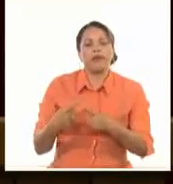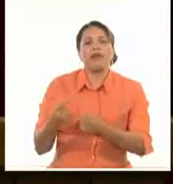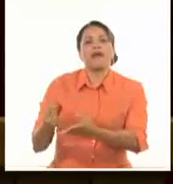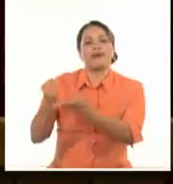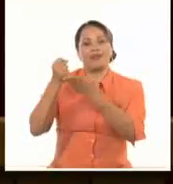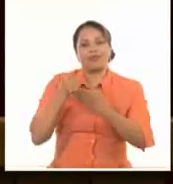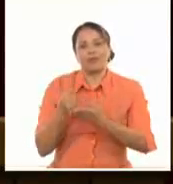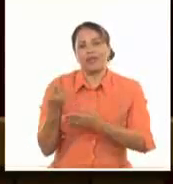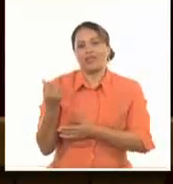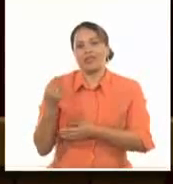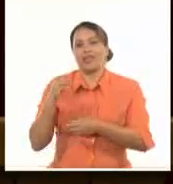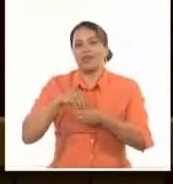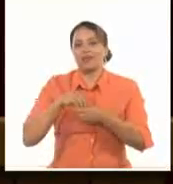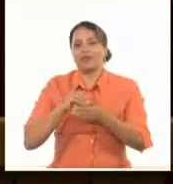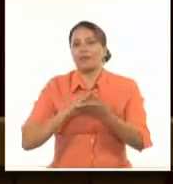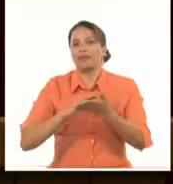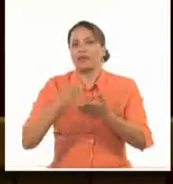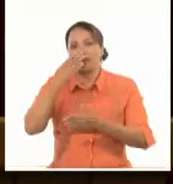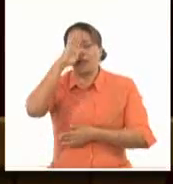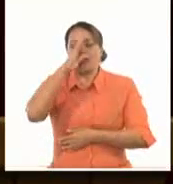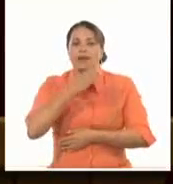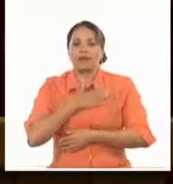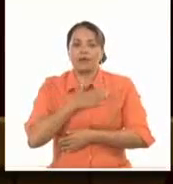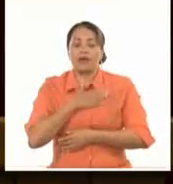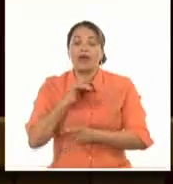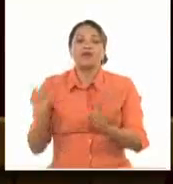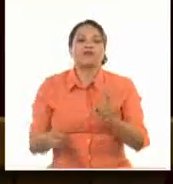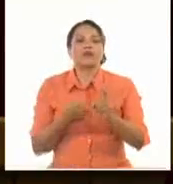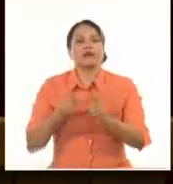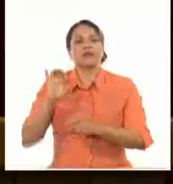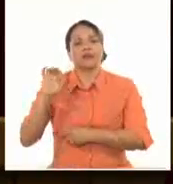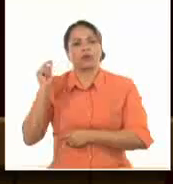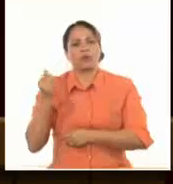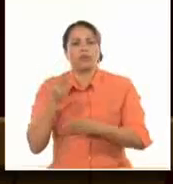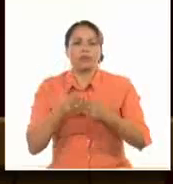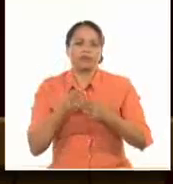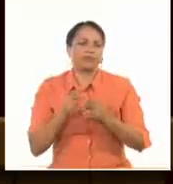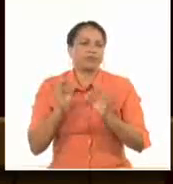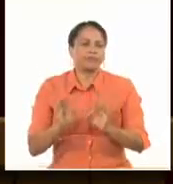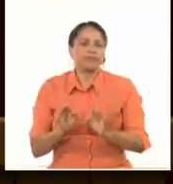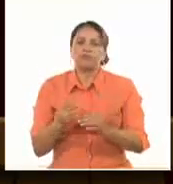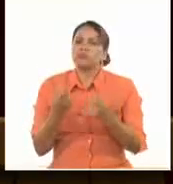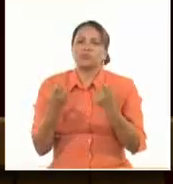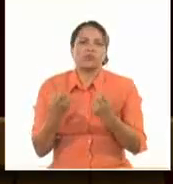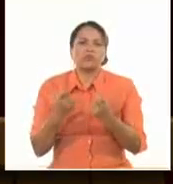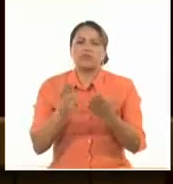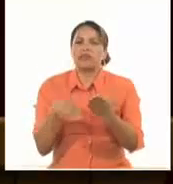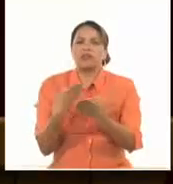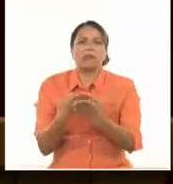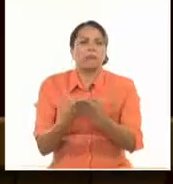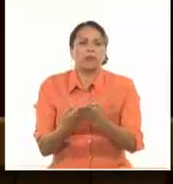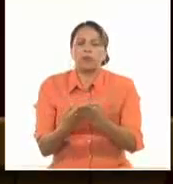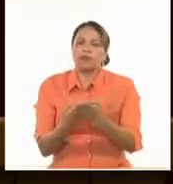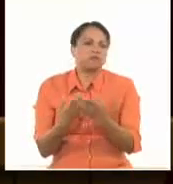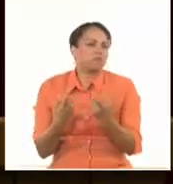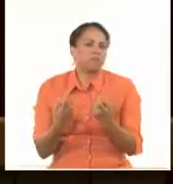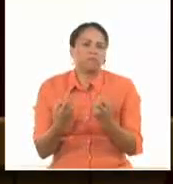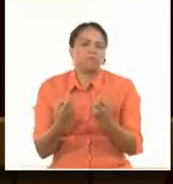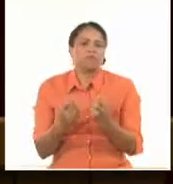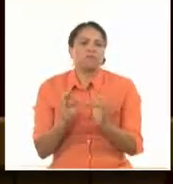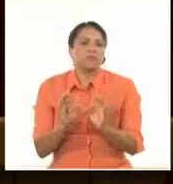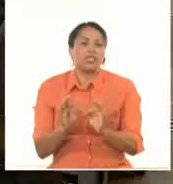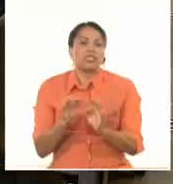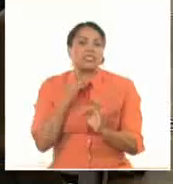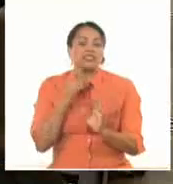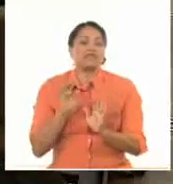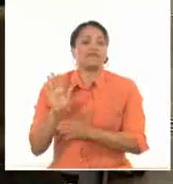Cuba. Guerra económica le llamamos, y no creo que se necesiten muchas pruebas para calificar así al conjunto